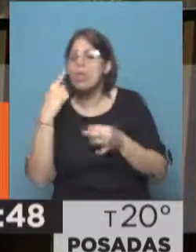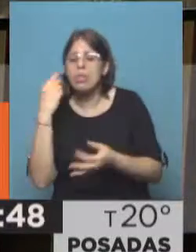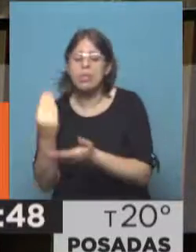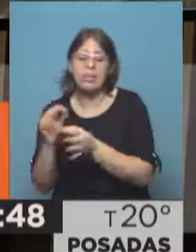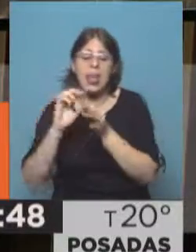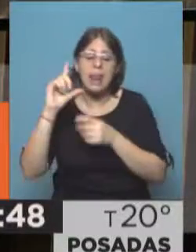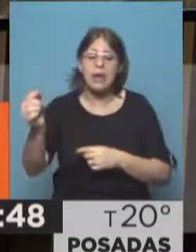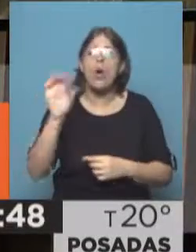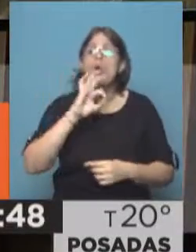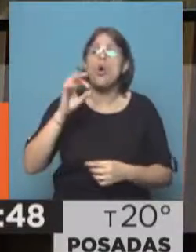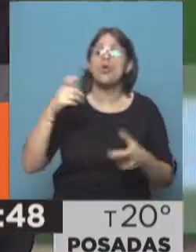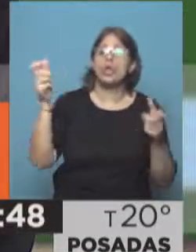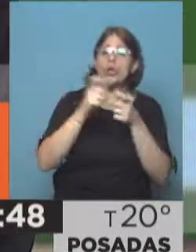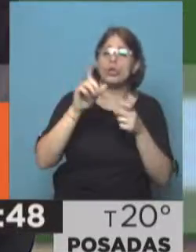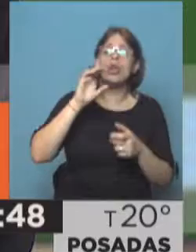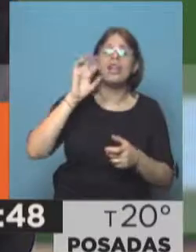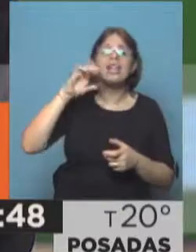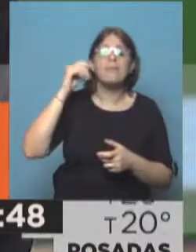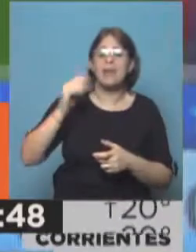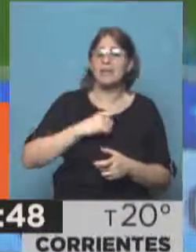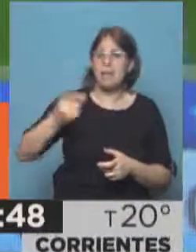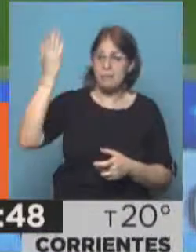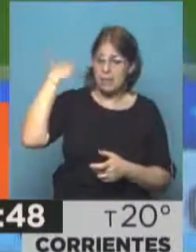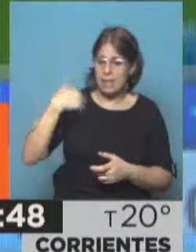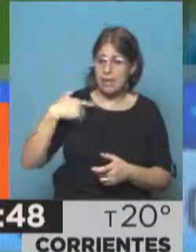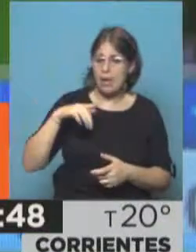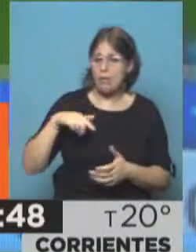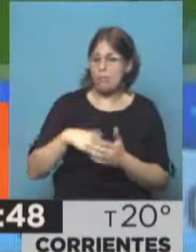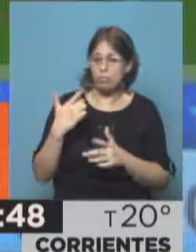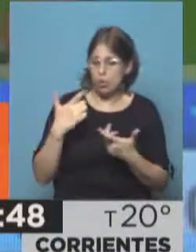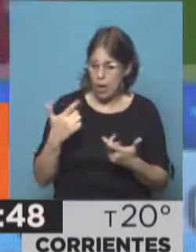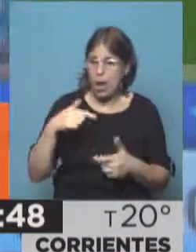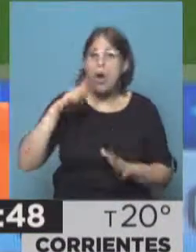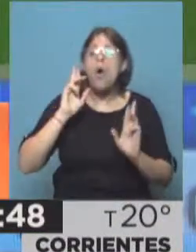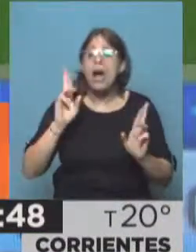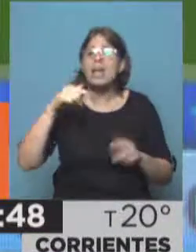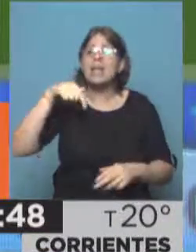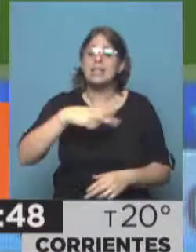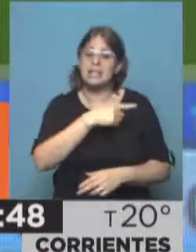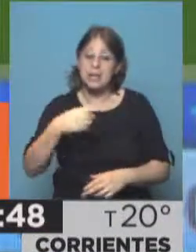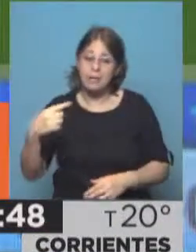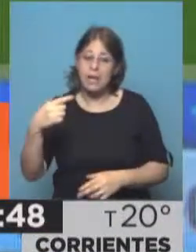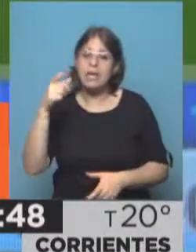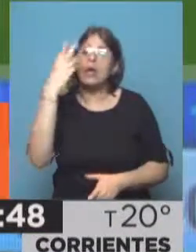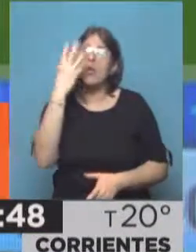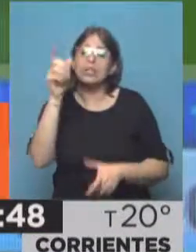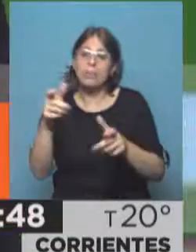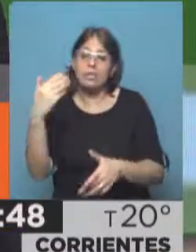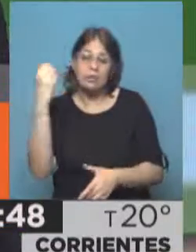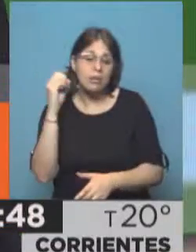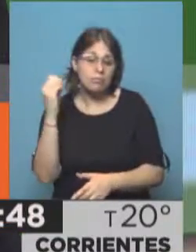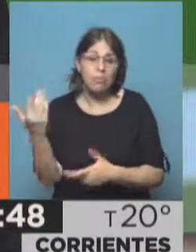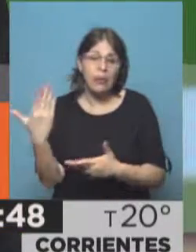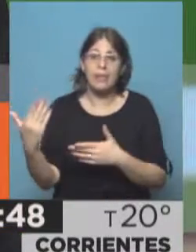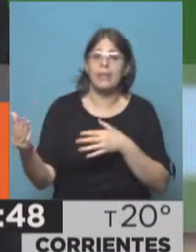que hubo en Lima en la semana pasada, pero no estaban. Esperemos que esta semana estén y se puedan acercar. Guillermo, usted es un